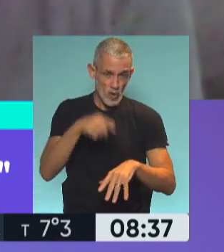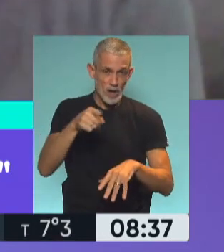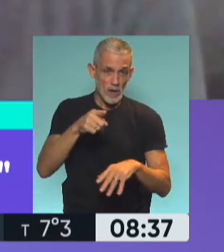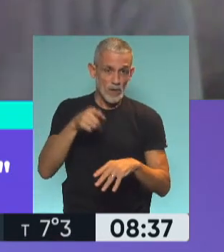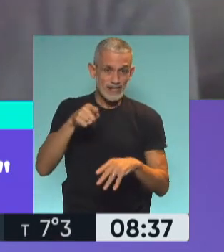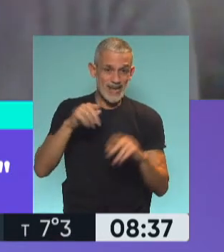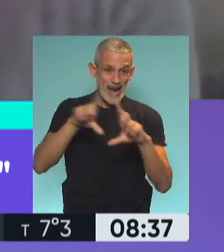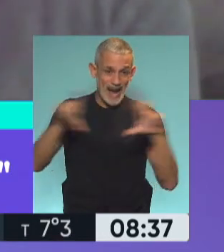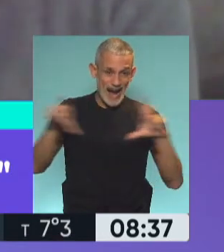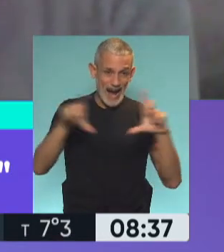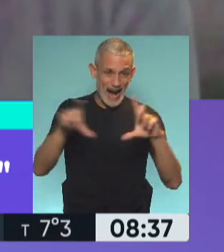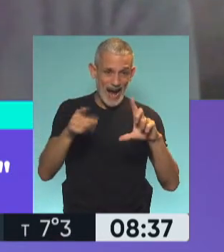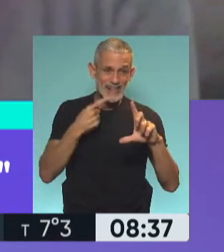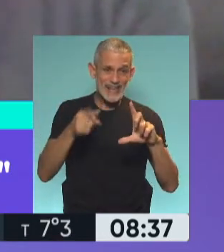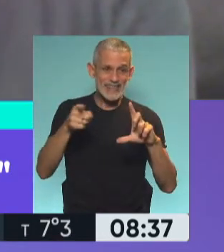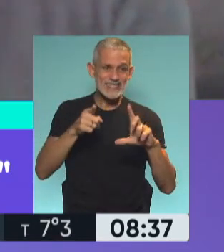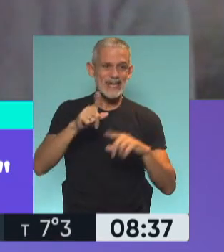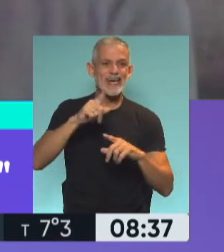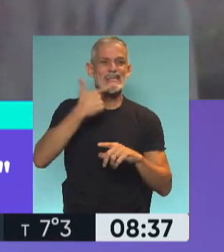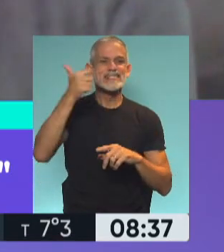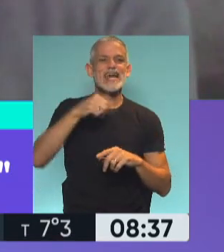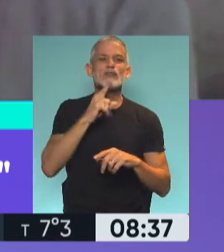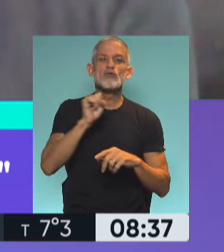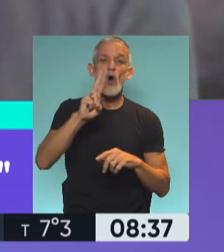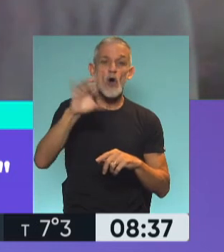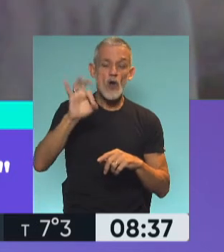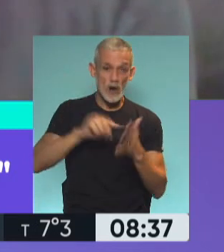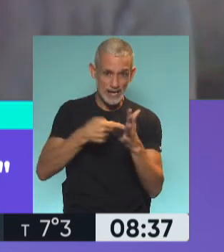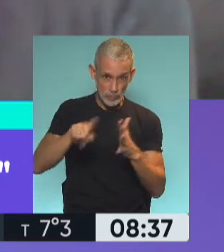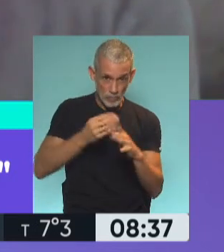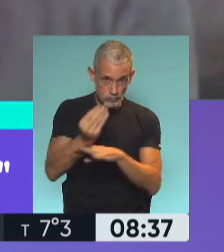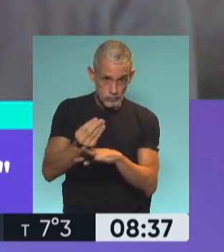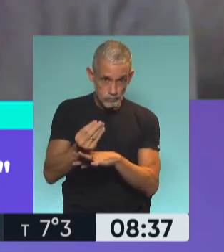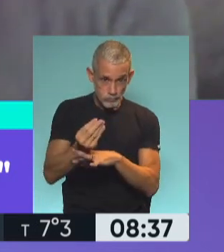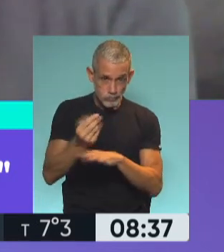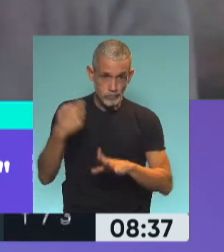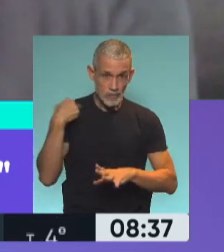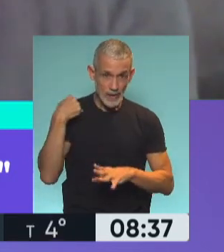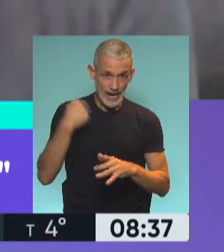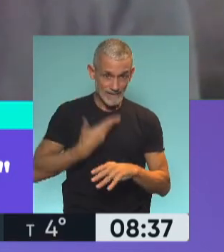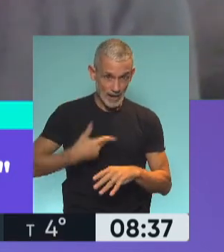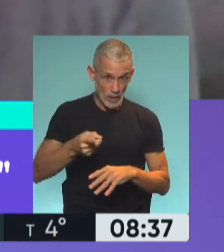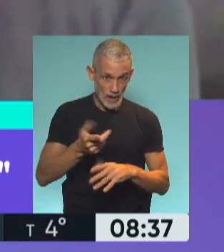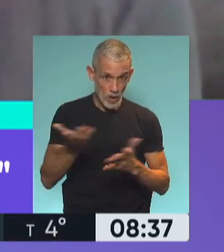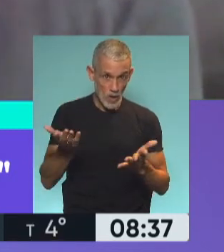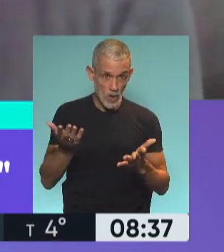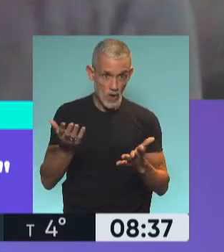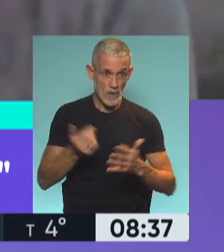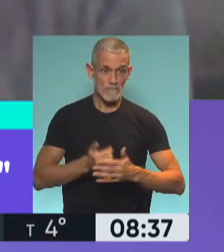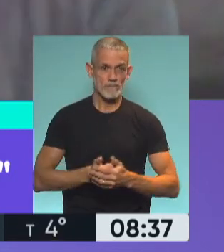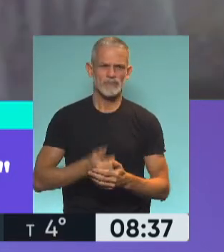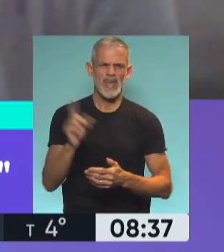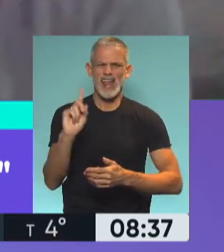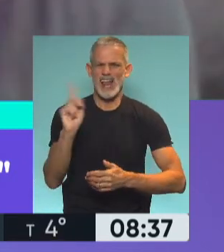aparece este cartel que tenemos aquí. Leandro Santoro en la ciudad. ¿Se presenta como candidato a jefe de gobierno?